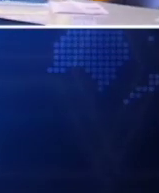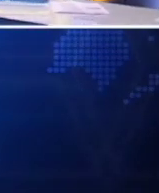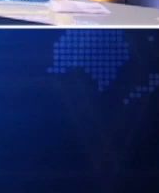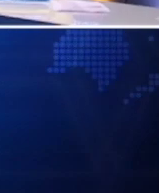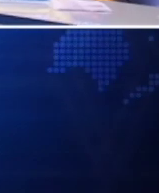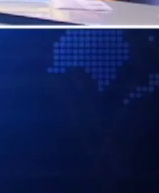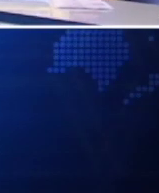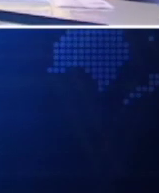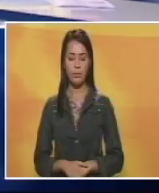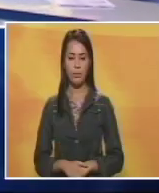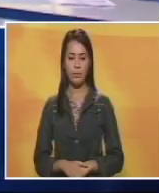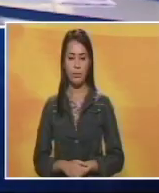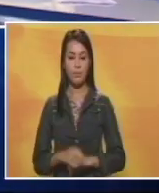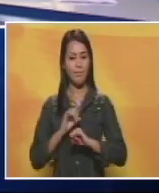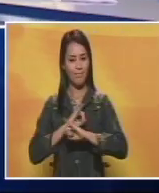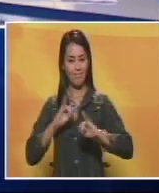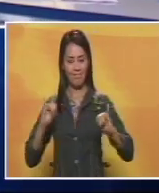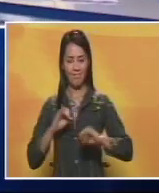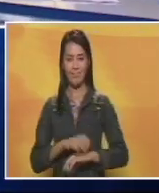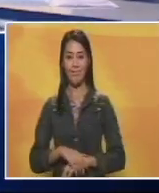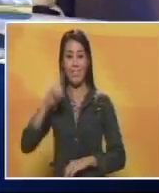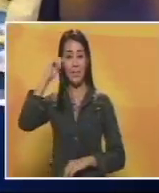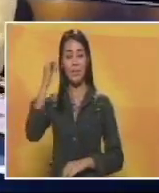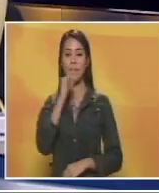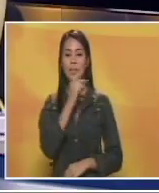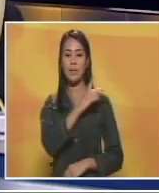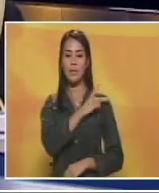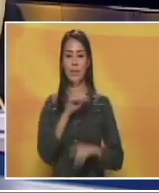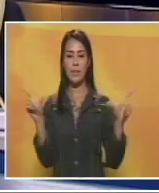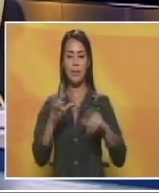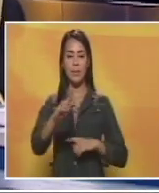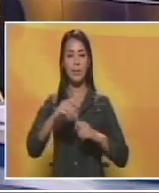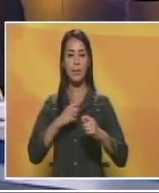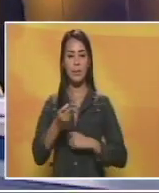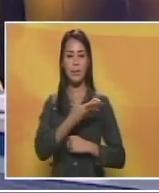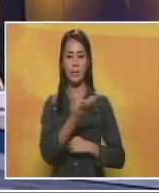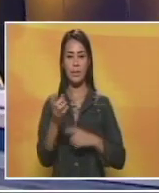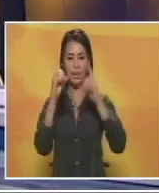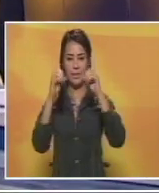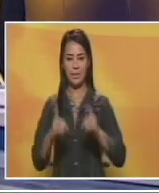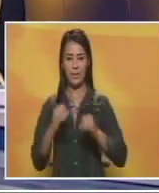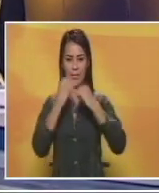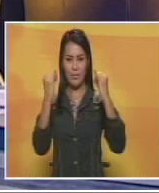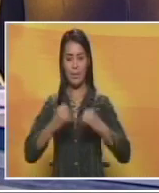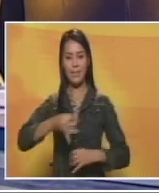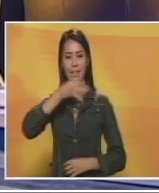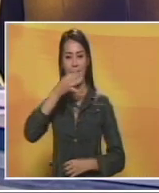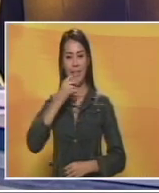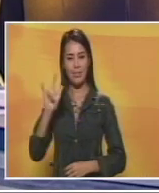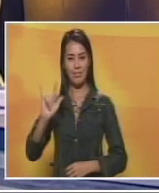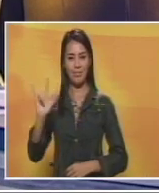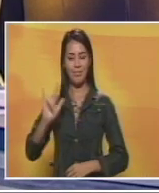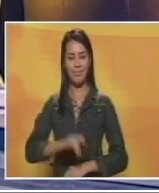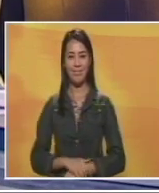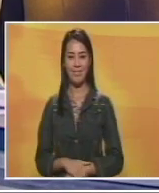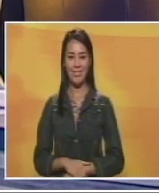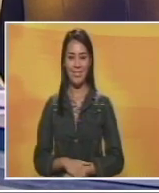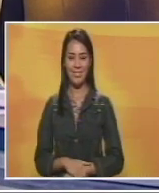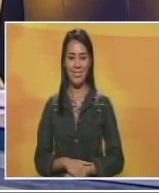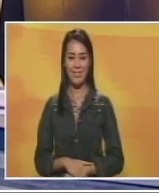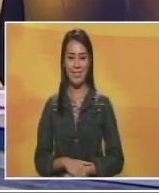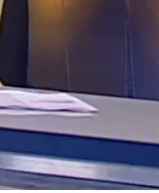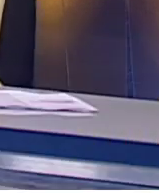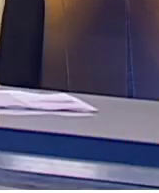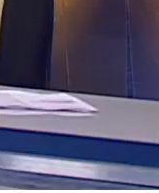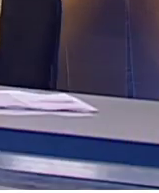Gracias, Centrinadas, amigos. Hasta aquí la presente emisión de Noticiero Venevisión. Recuerden, Noticiero Venevisión, Canal 4 reporta. Ustedes deciden. A todos, muy buenas tardes.